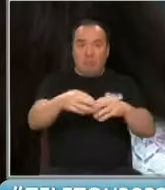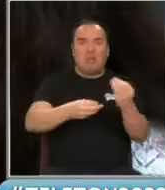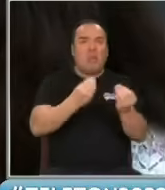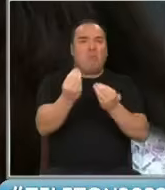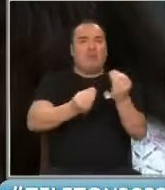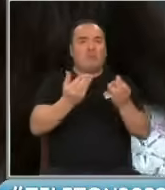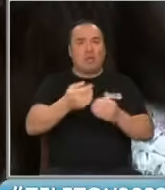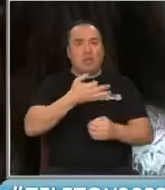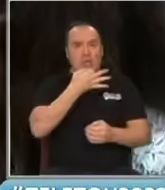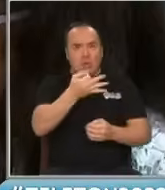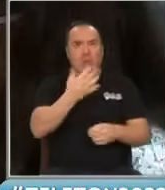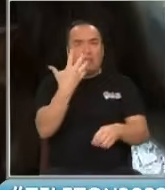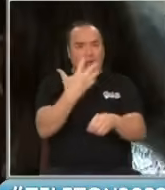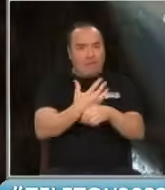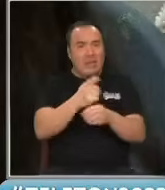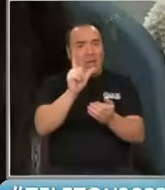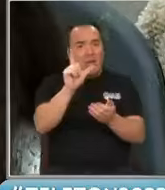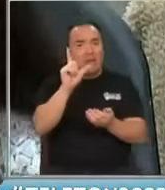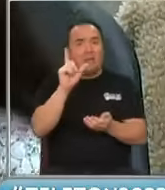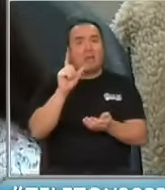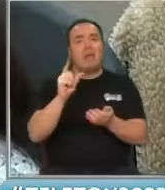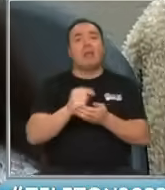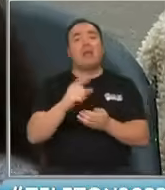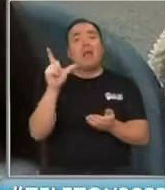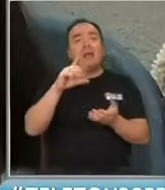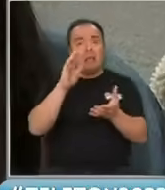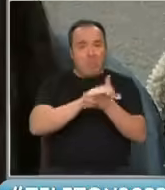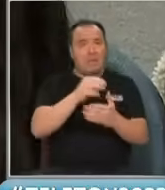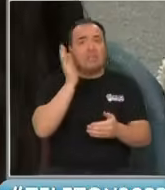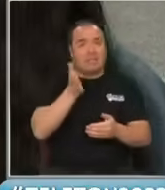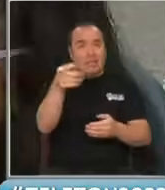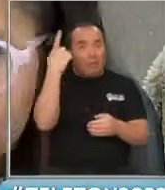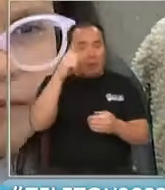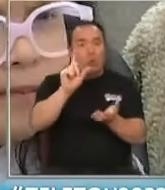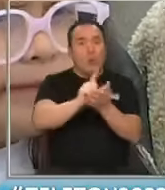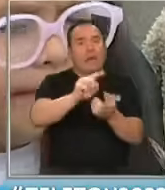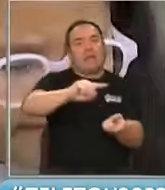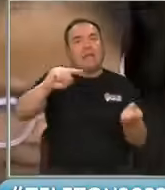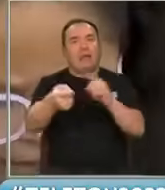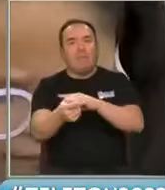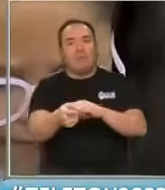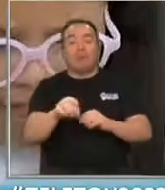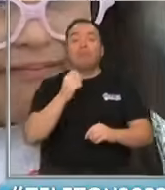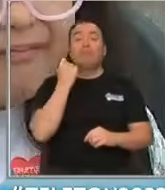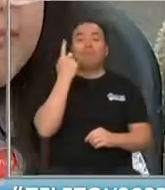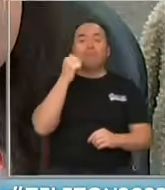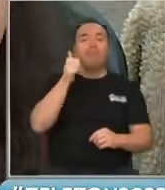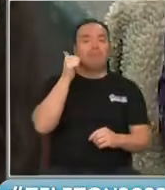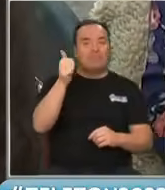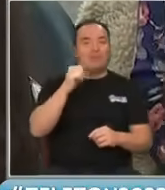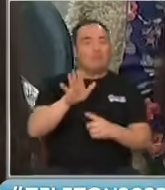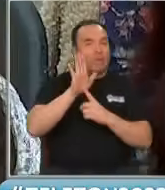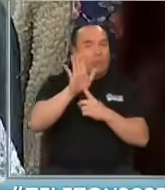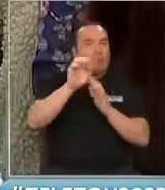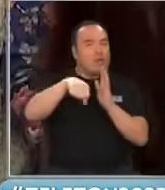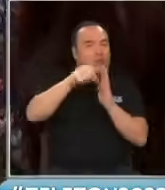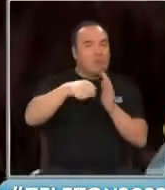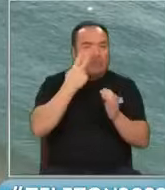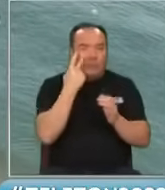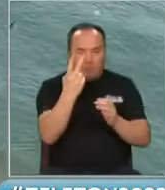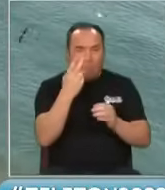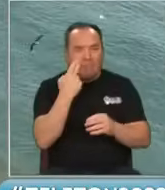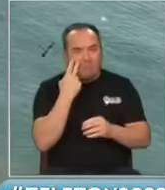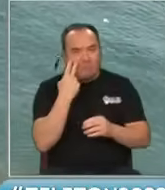nada más que lo cambiaron de lugar con otro punto limpio. Ya, mira, voy a mostrar aquí un BTR donde está todo esto indicado. Deja